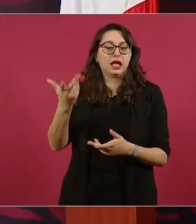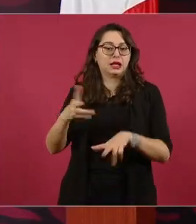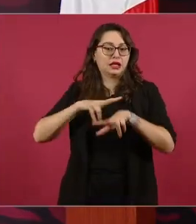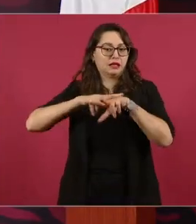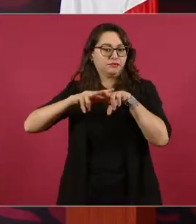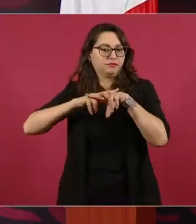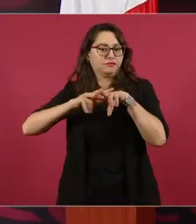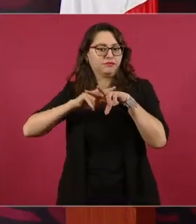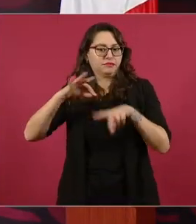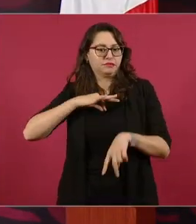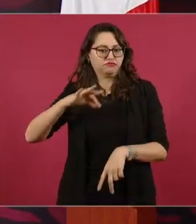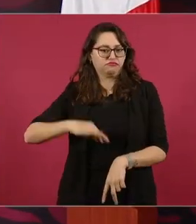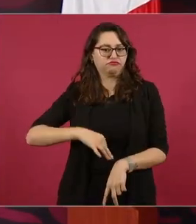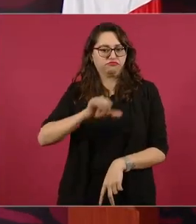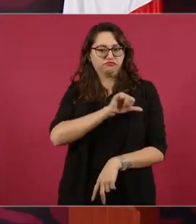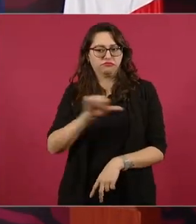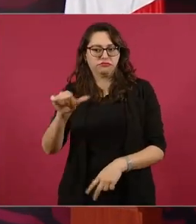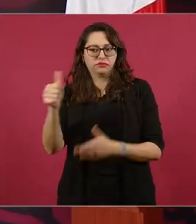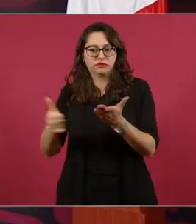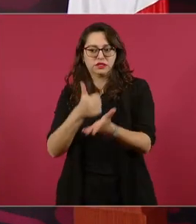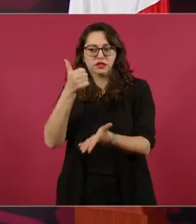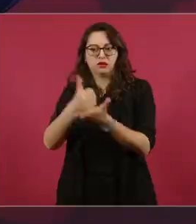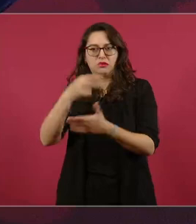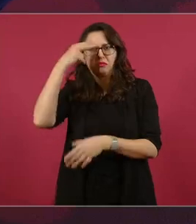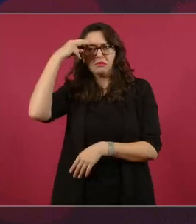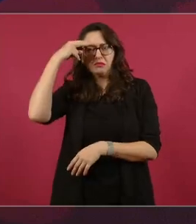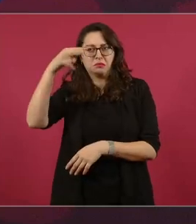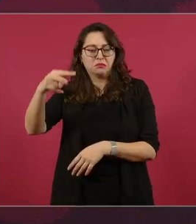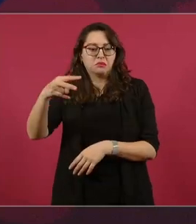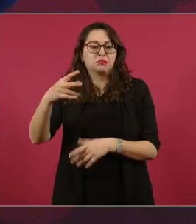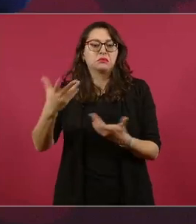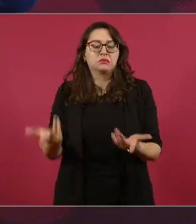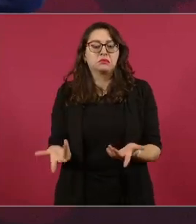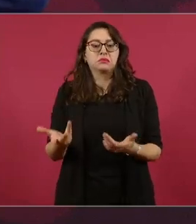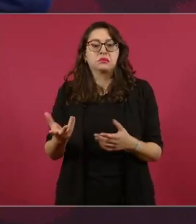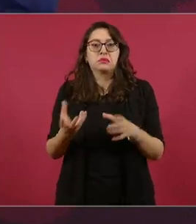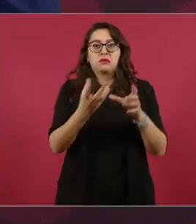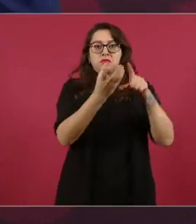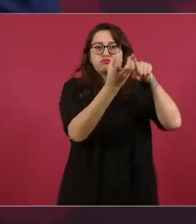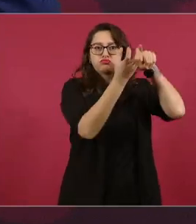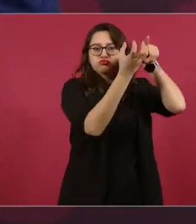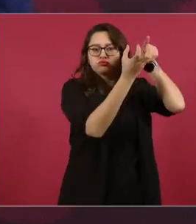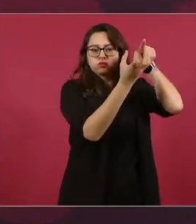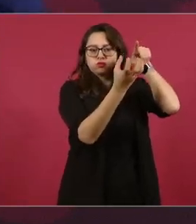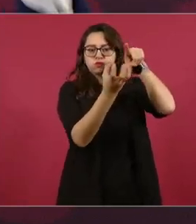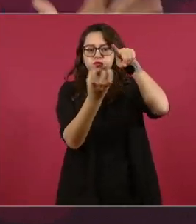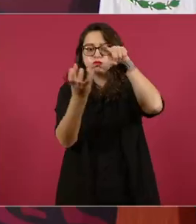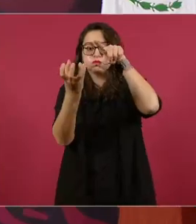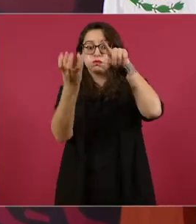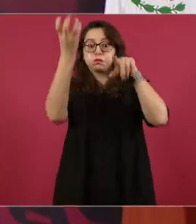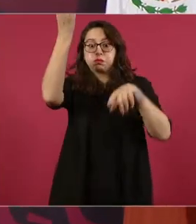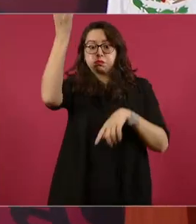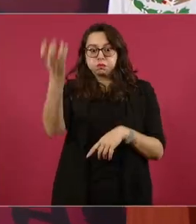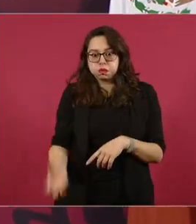montaje una trave. ¡Qué barbaridad! ¡Qué escándalo! Todos.